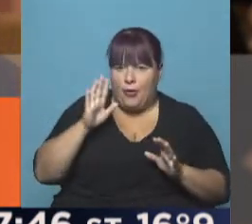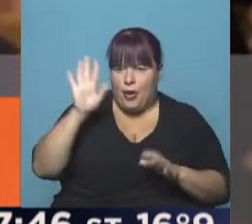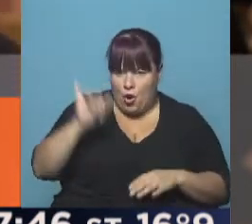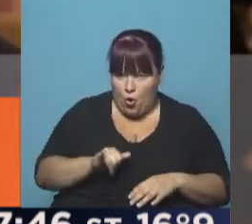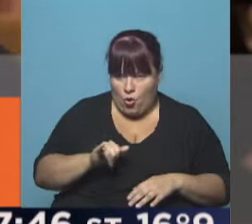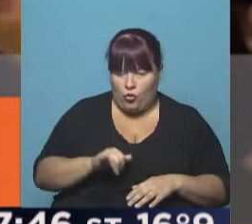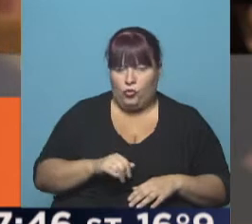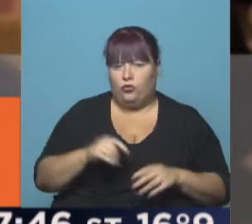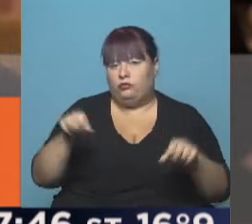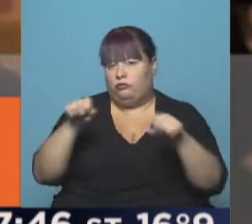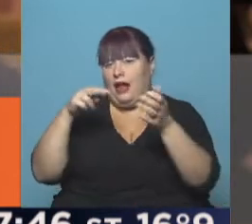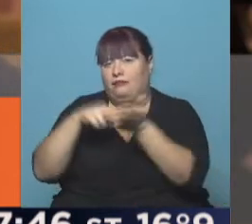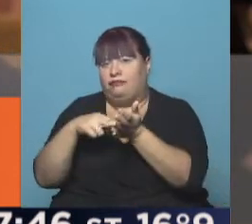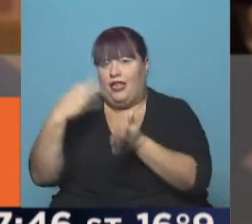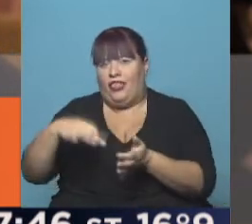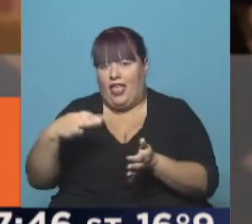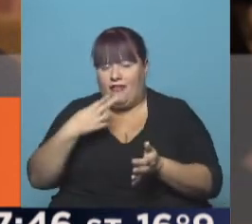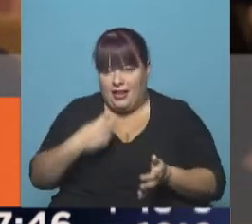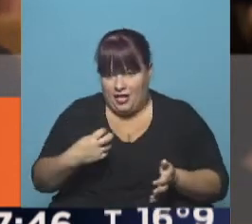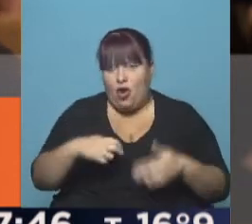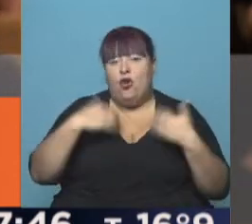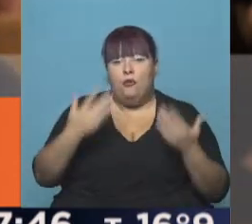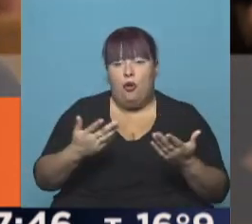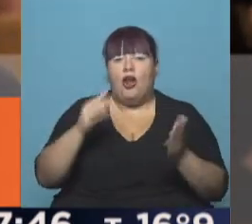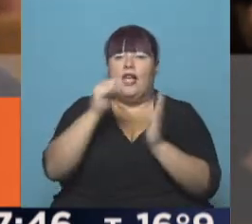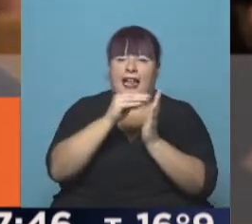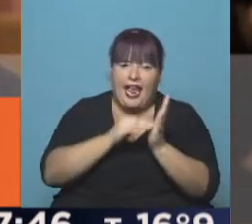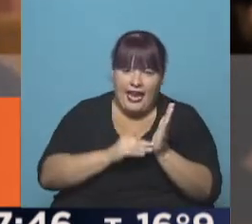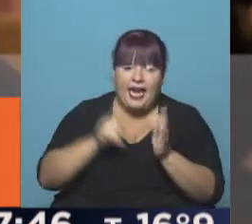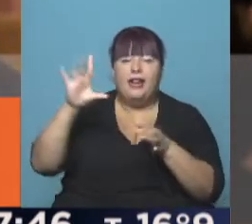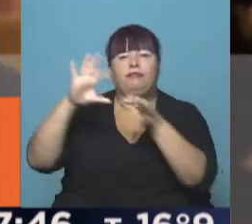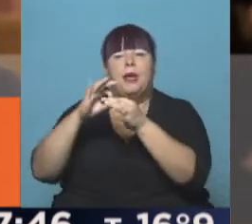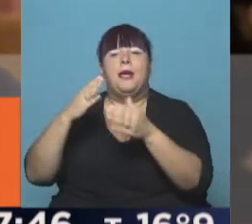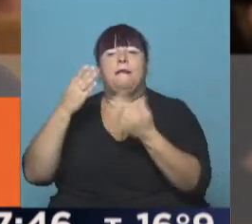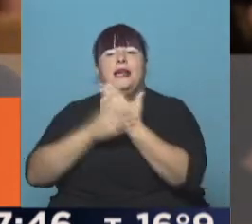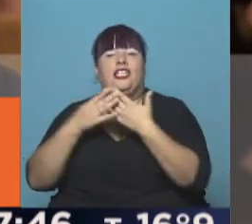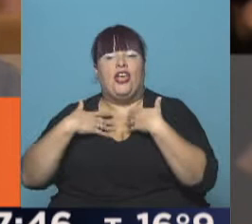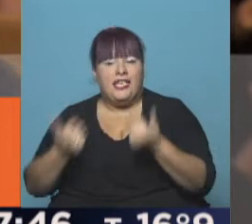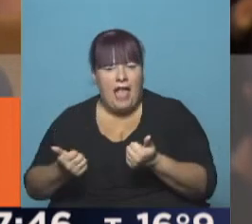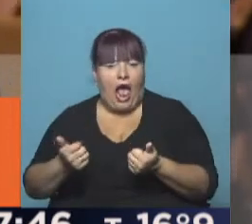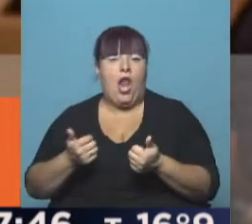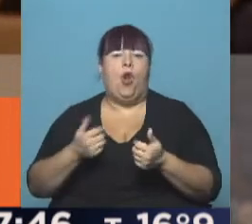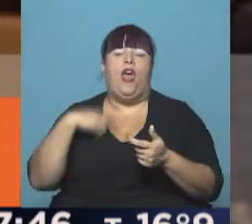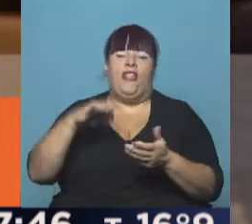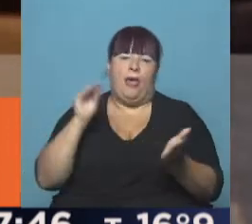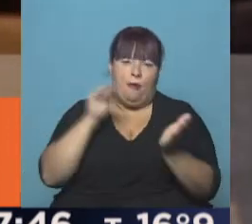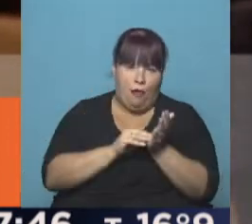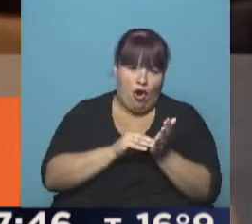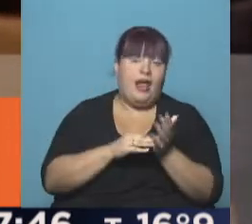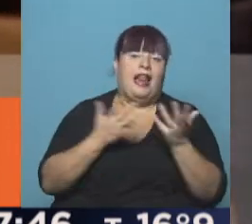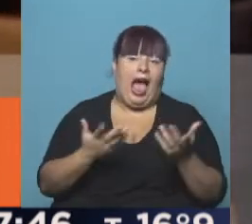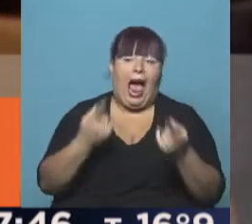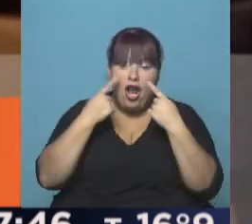materia de conexiones a un sistema eléctrico. Para eso se arma un registro que depende del Ministerio de Salud Pública, la necesidad de acreditarlo y obviamente